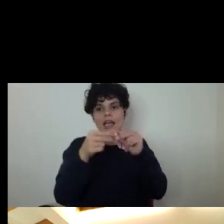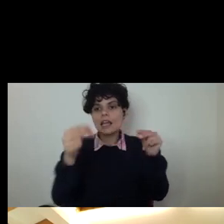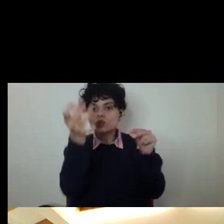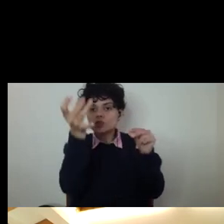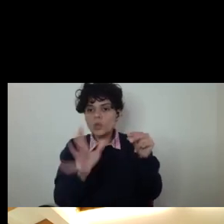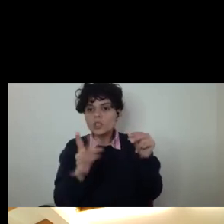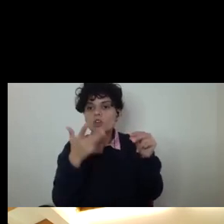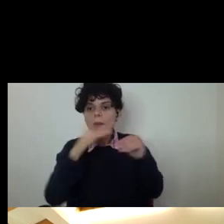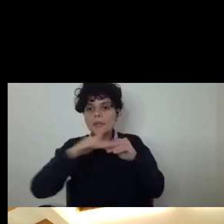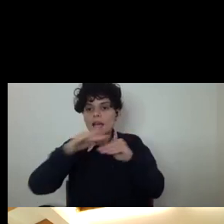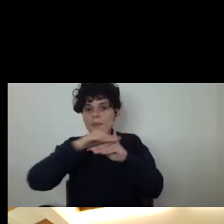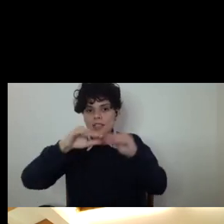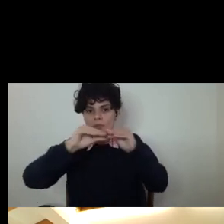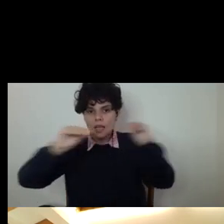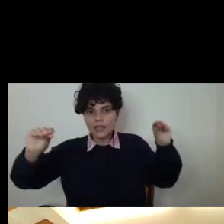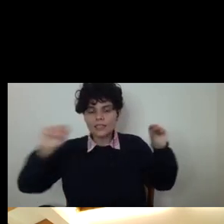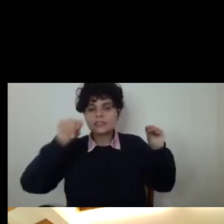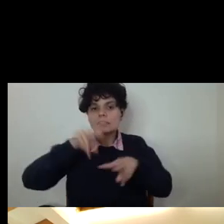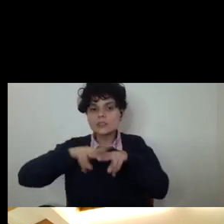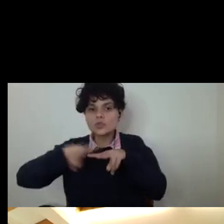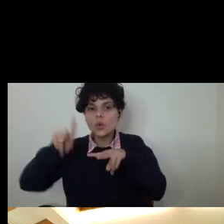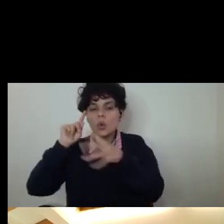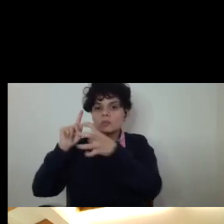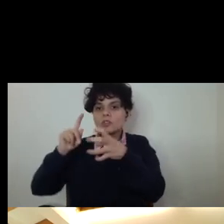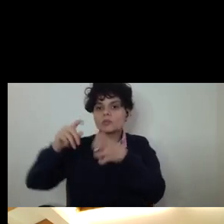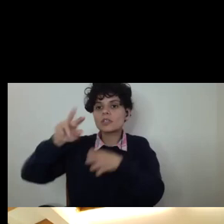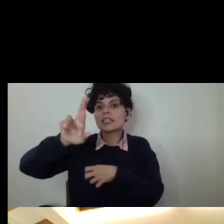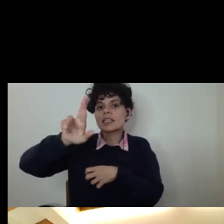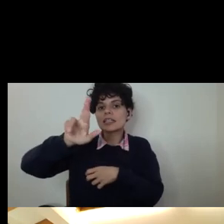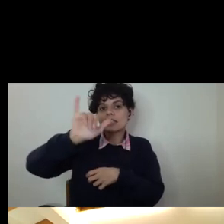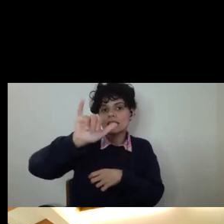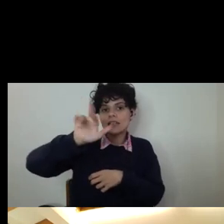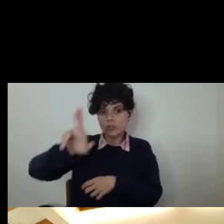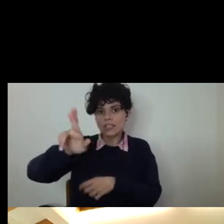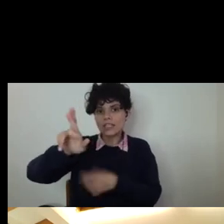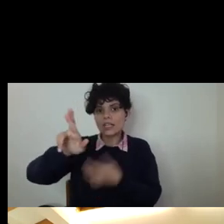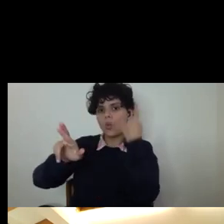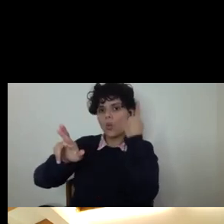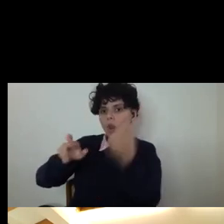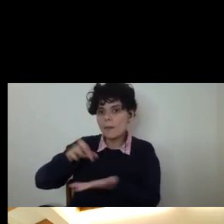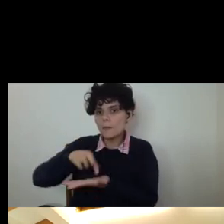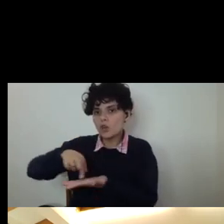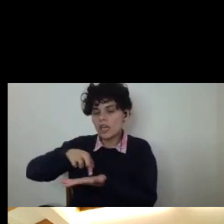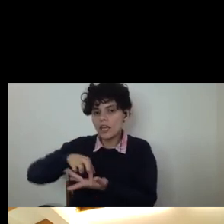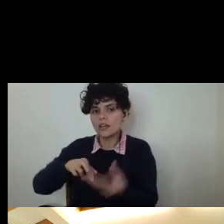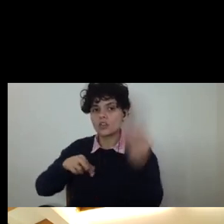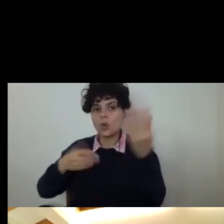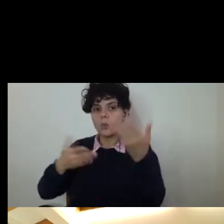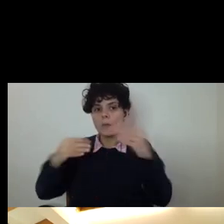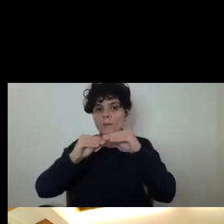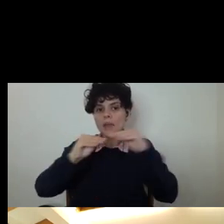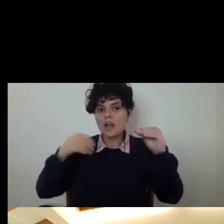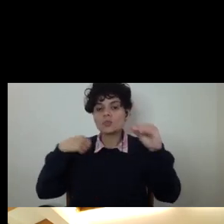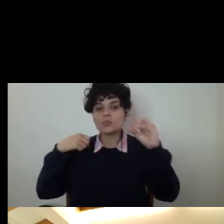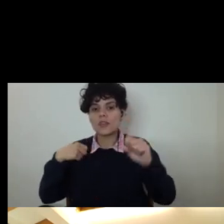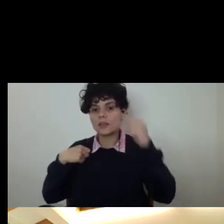fue incorporar el receptor de ranolina, una sola proteína, en el sistema de bicapas planas en que se puede registrar la